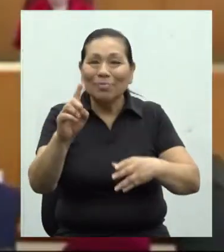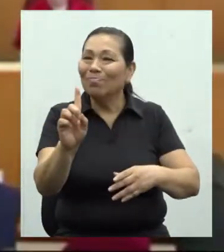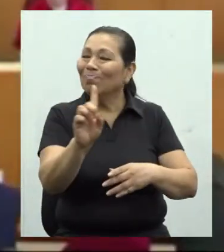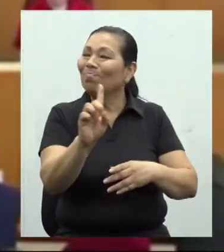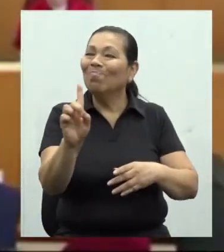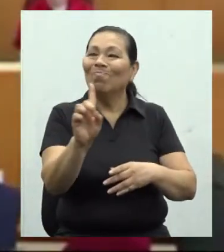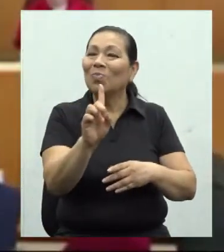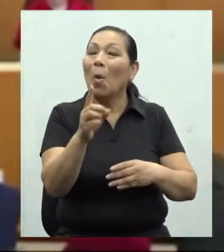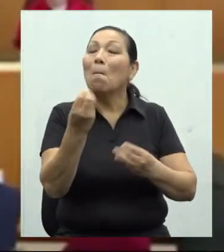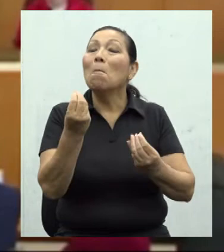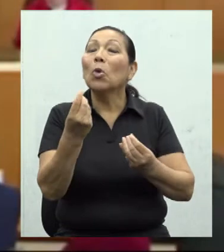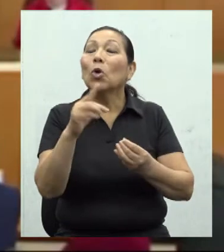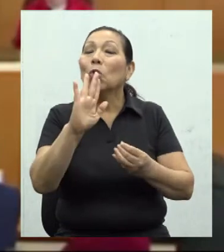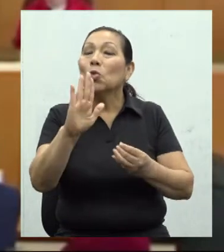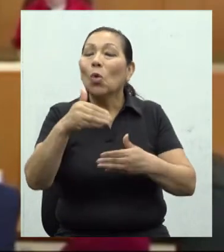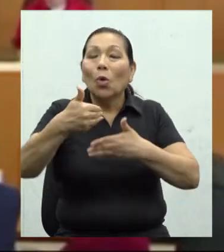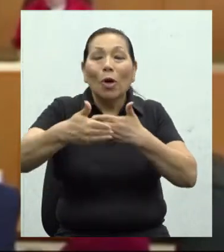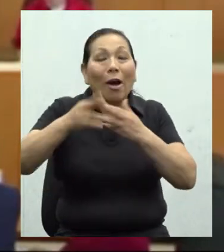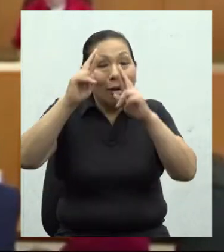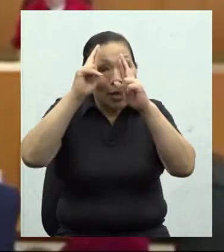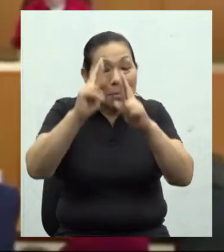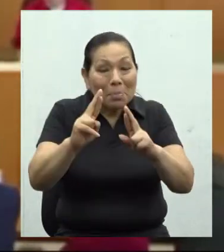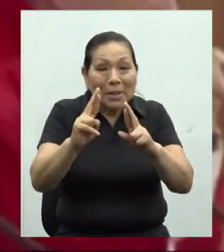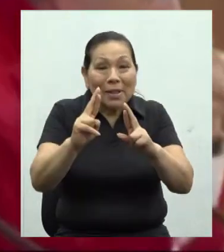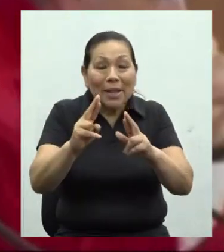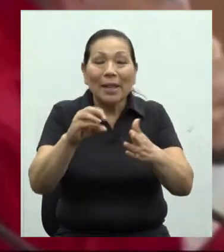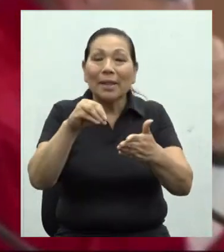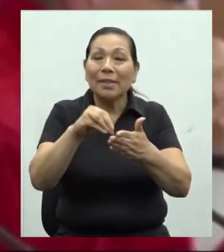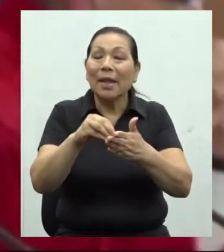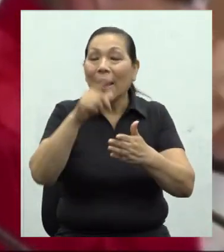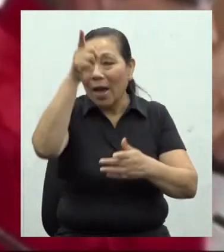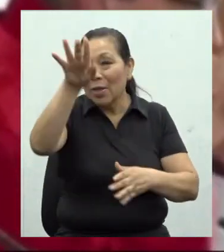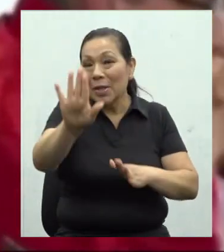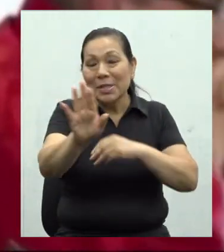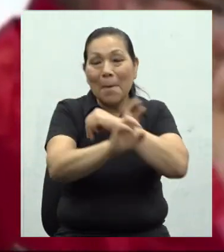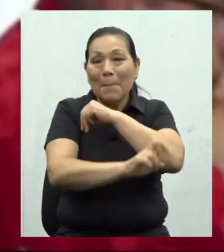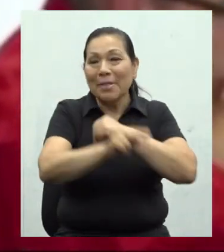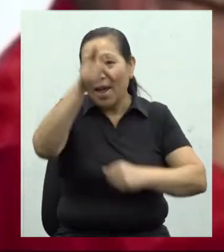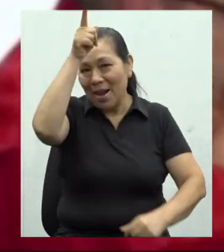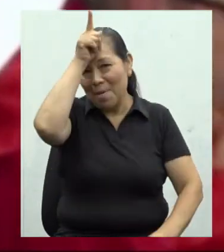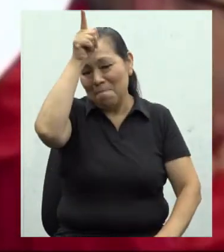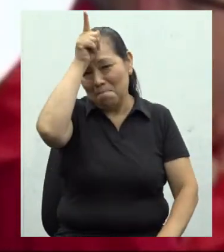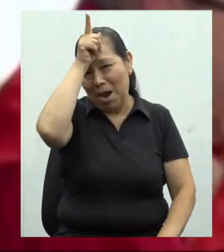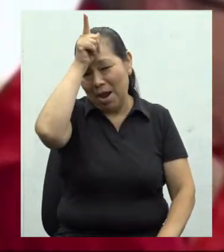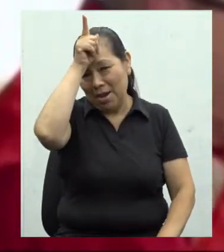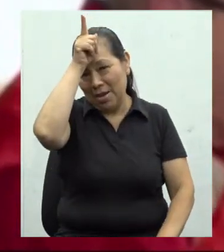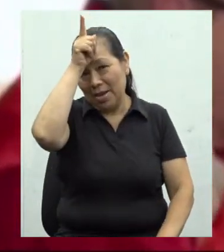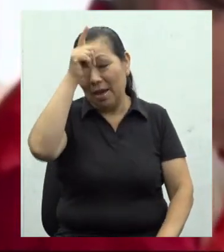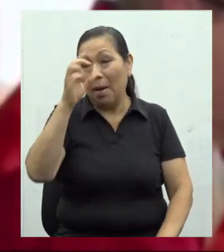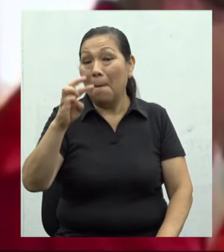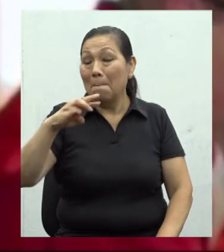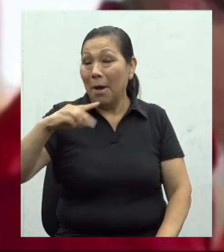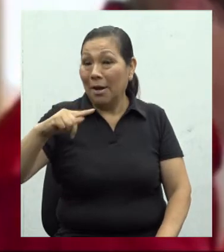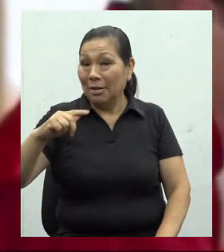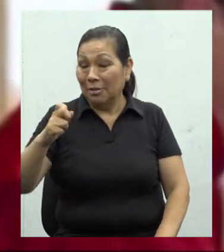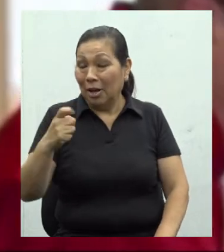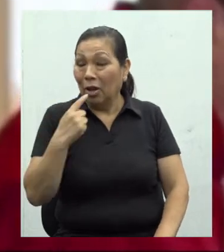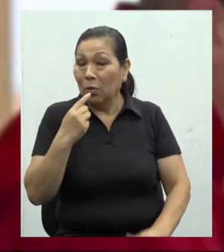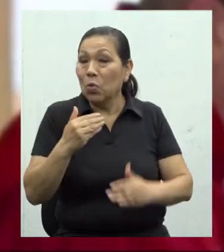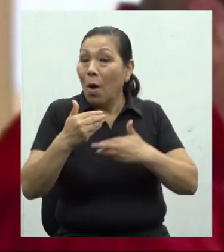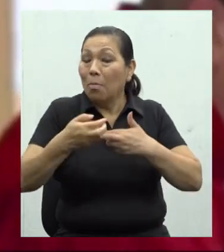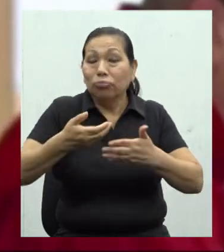independencia, porque su secesión vulneraría la ley fundamental de Alemania. Los magistrados emitieron